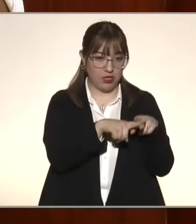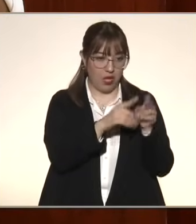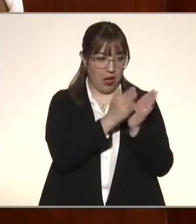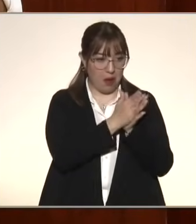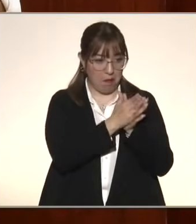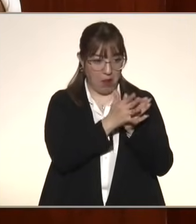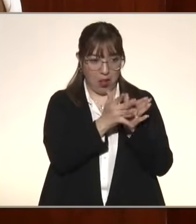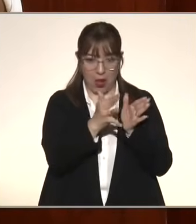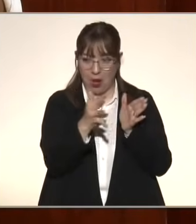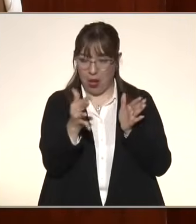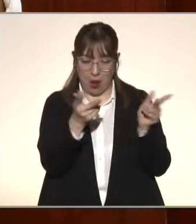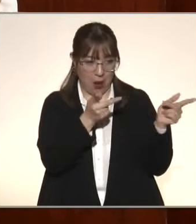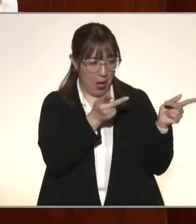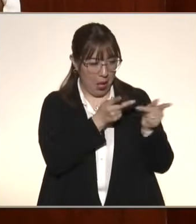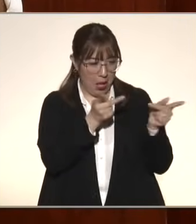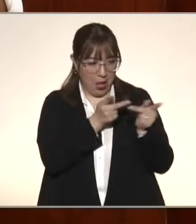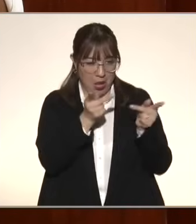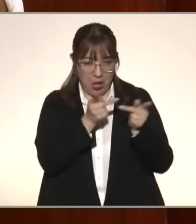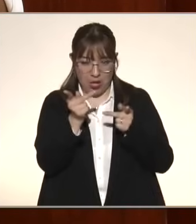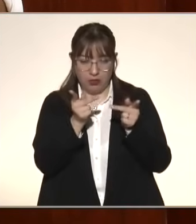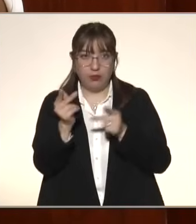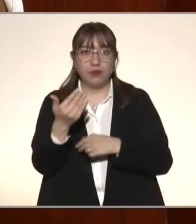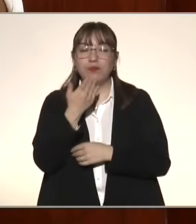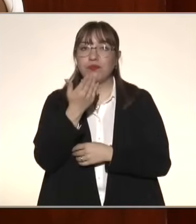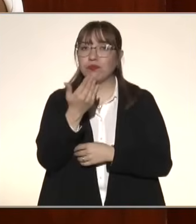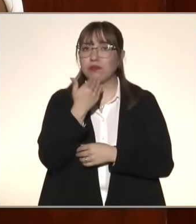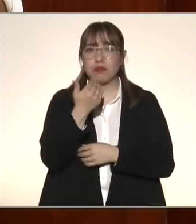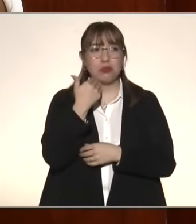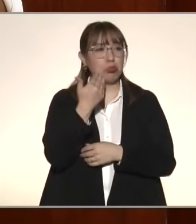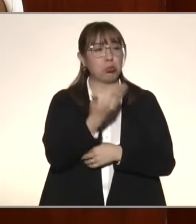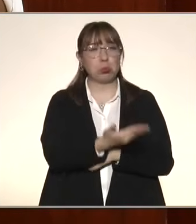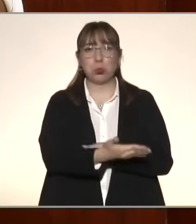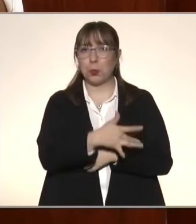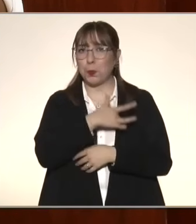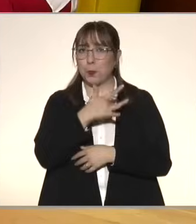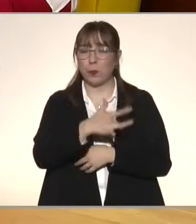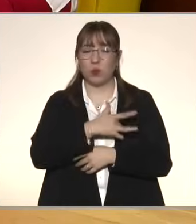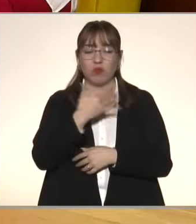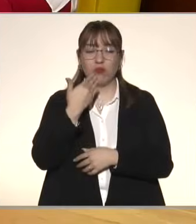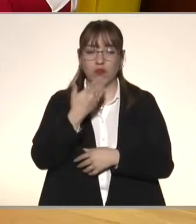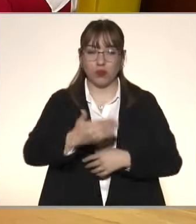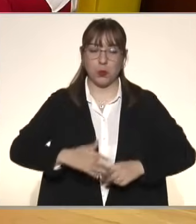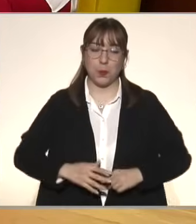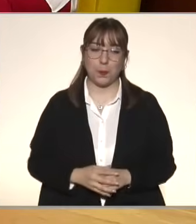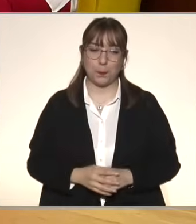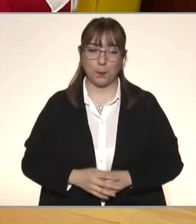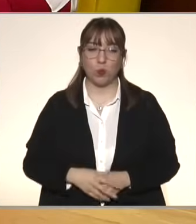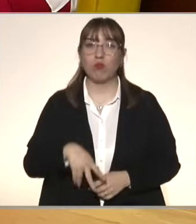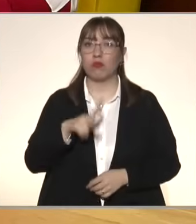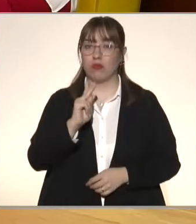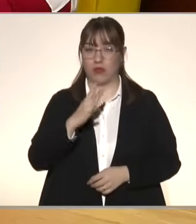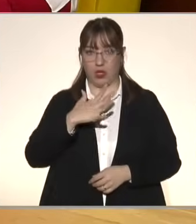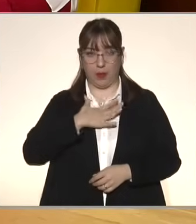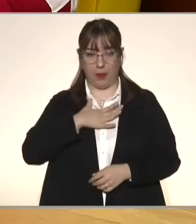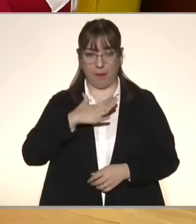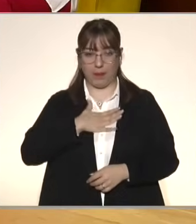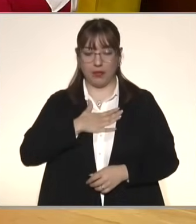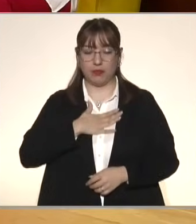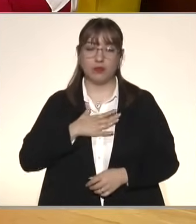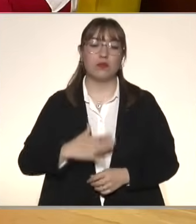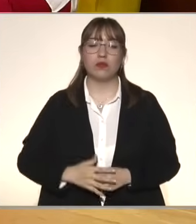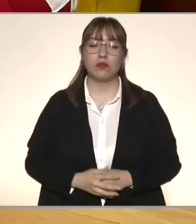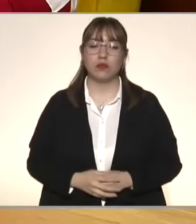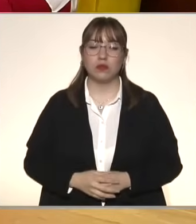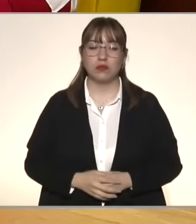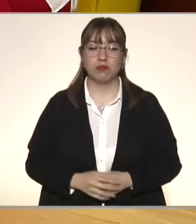31 de diciembre, está perfecto si no le está sumando ninguna frustración. Y si a mí me funciona no